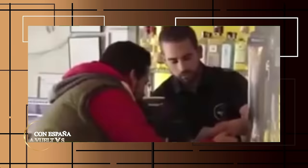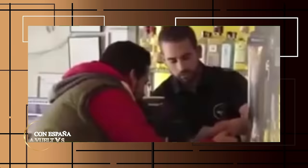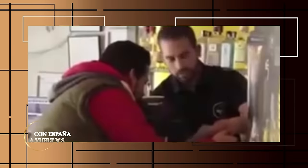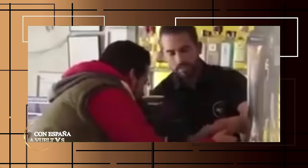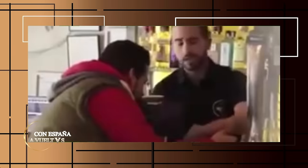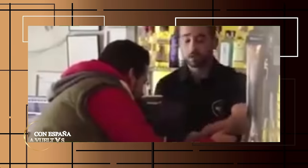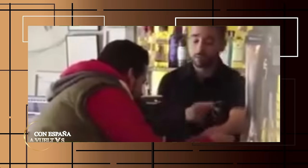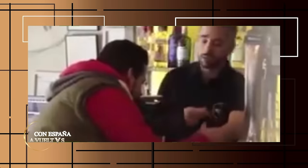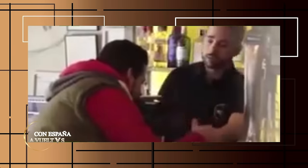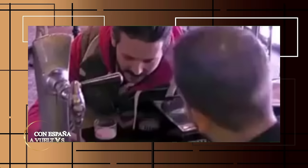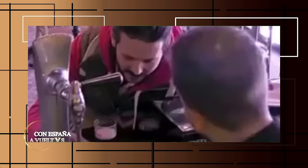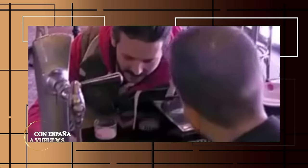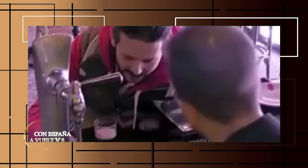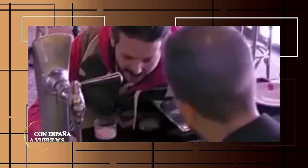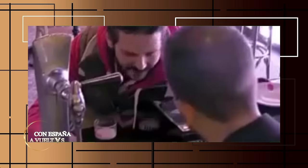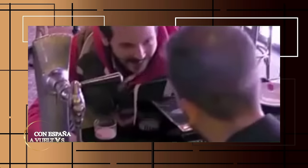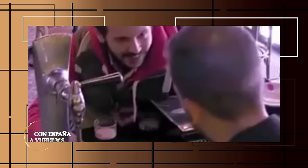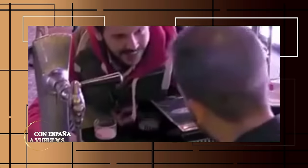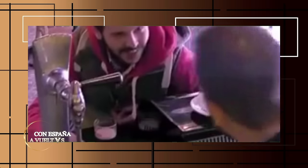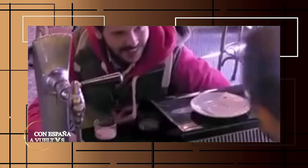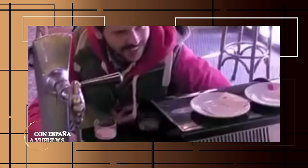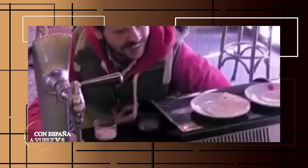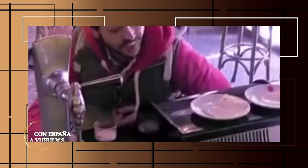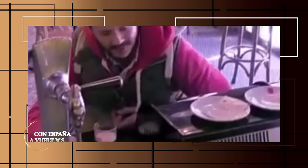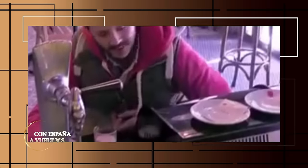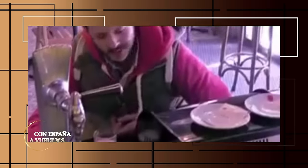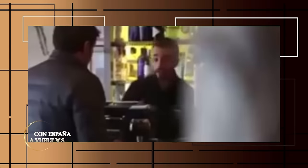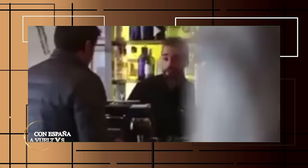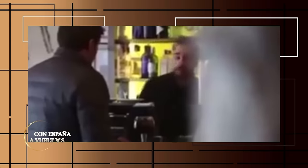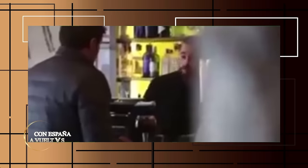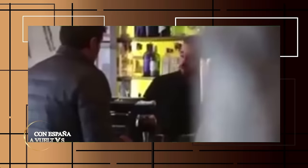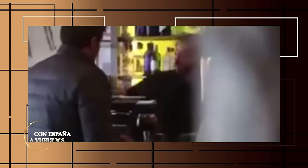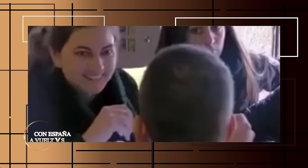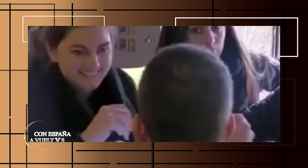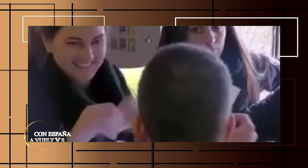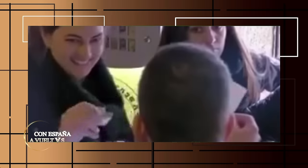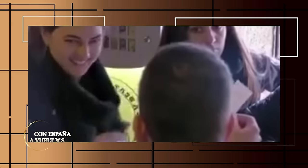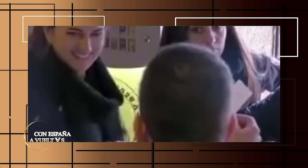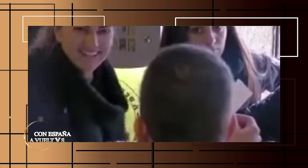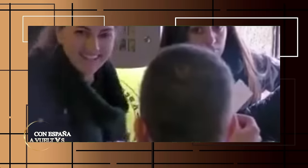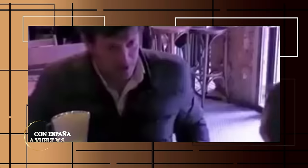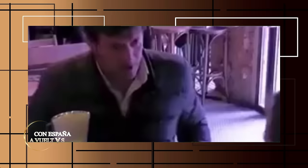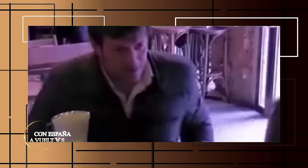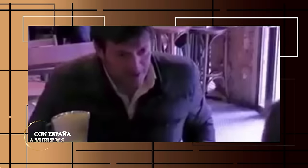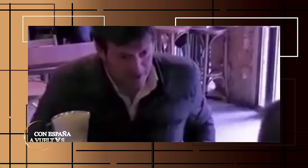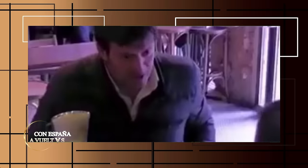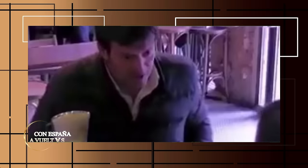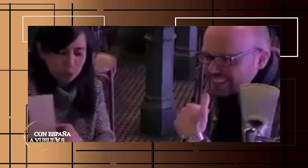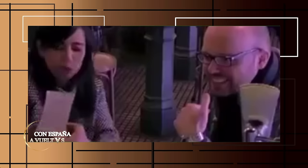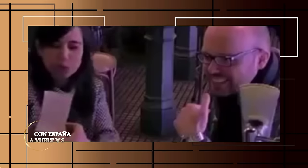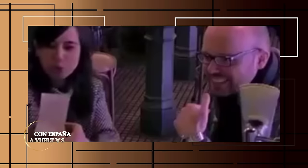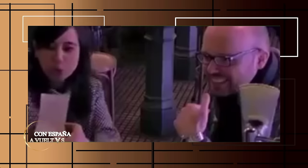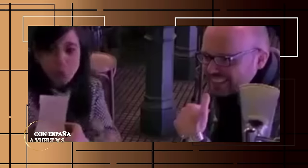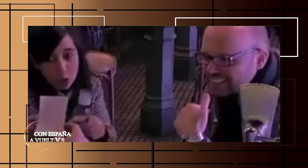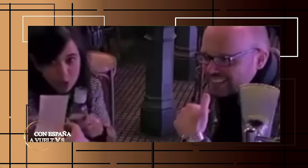La consumición más la consumición de otro cliente que ha sido. Bueno, pero tiene que abonarlo usted, ¿vale? Sí, claro. ¿Para el cliente